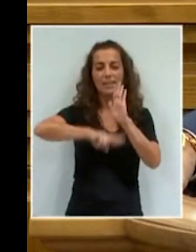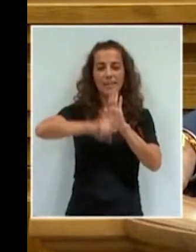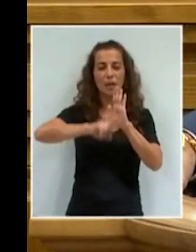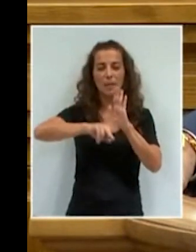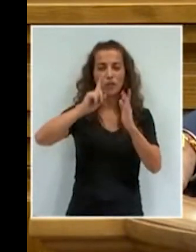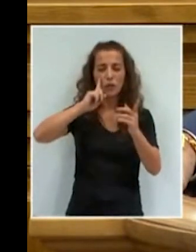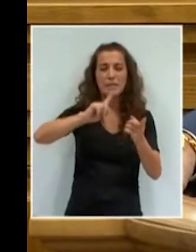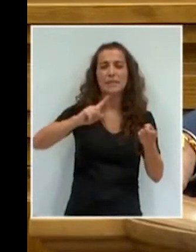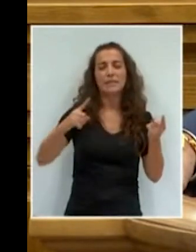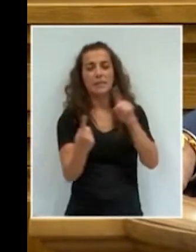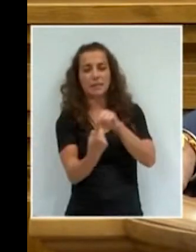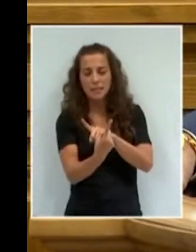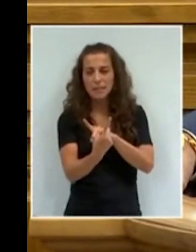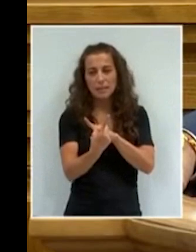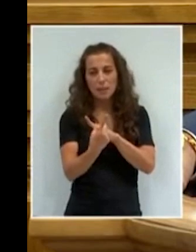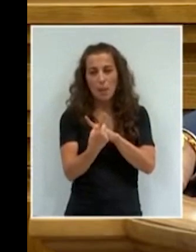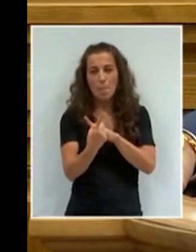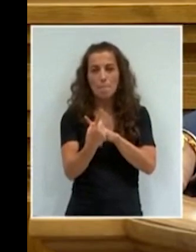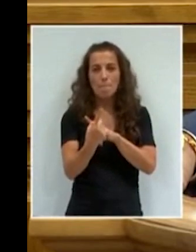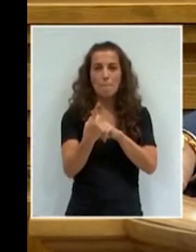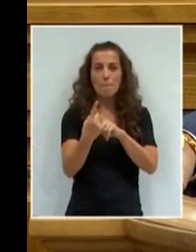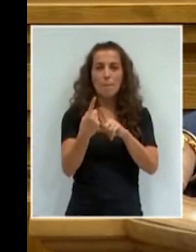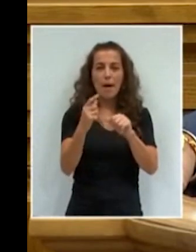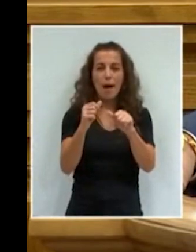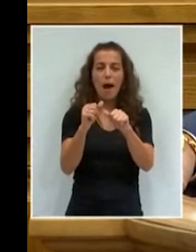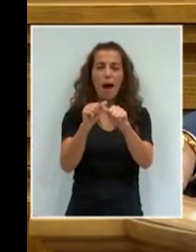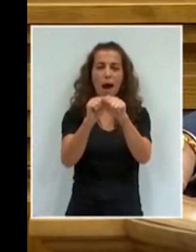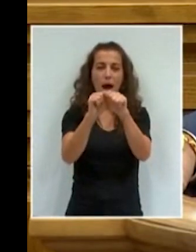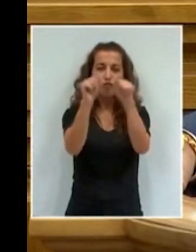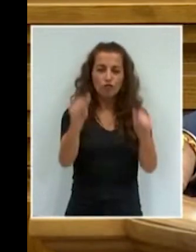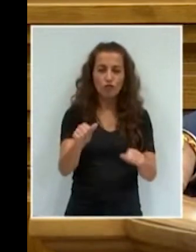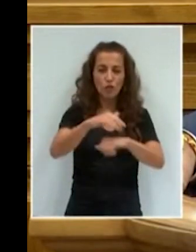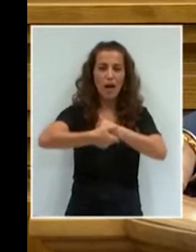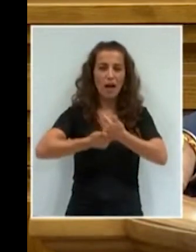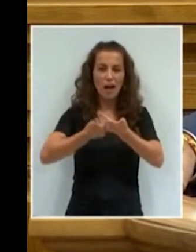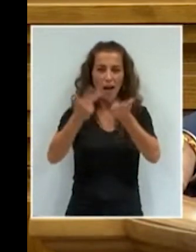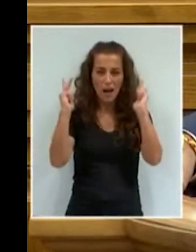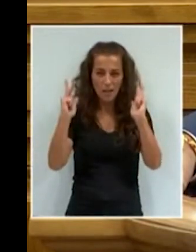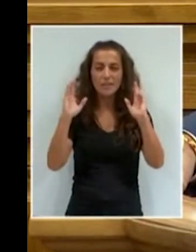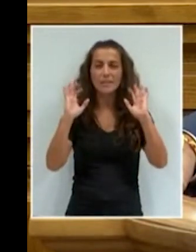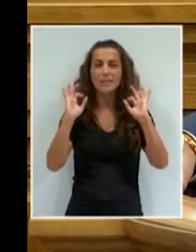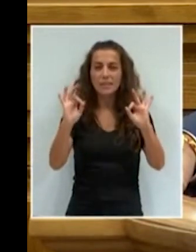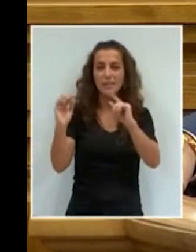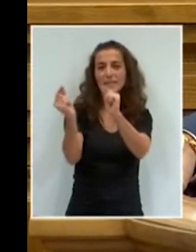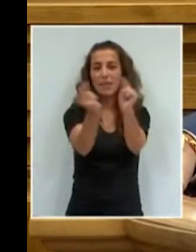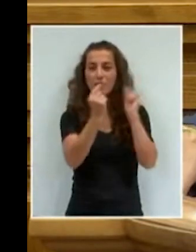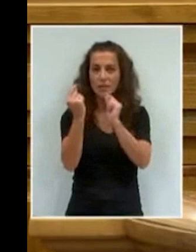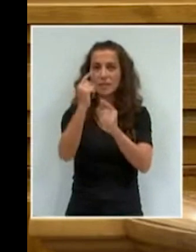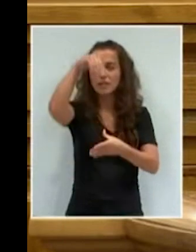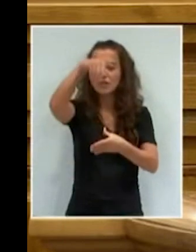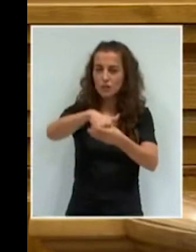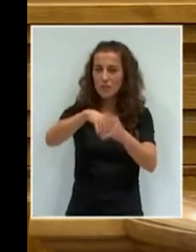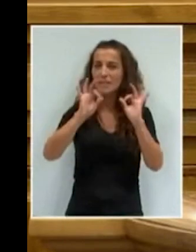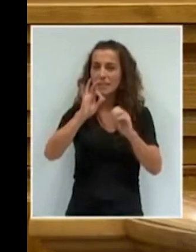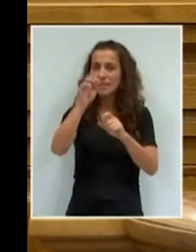Sánchez ataca a los jueces y a los periodistas que investigan estos casos. Y con esto, según Núñez, ataca a la democracia y a los españoles